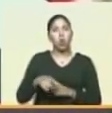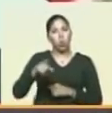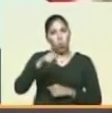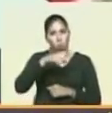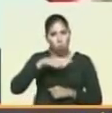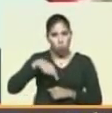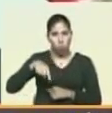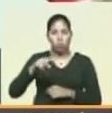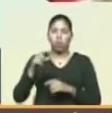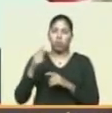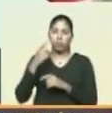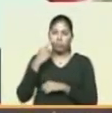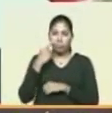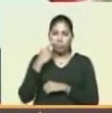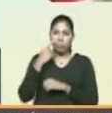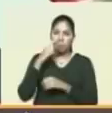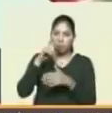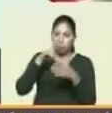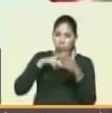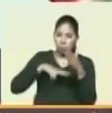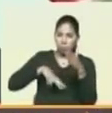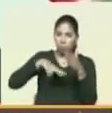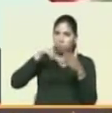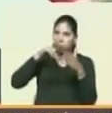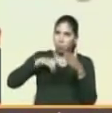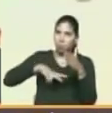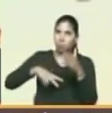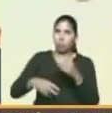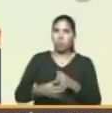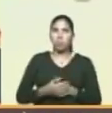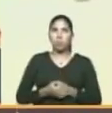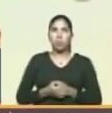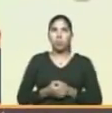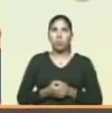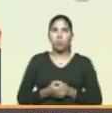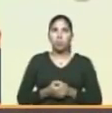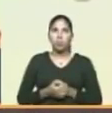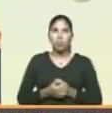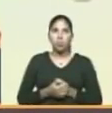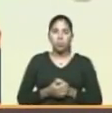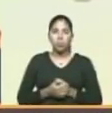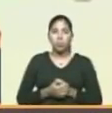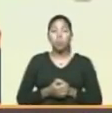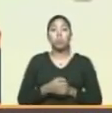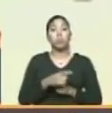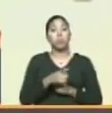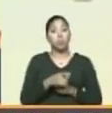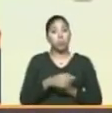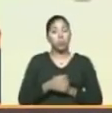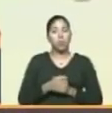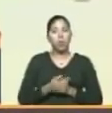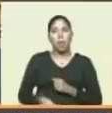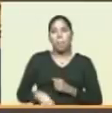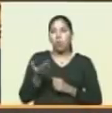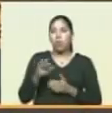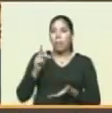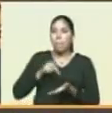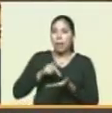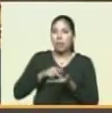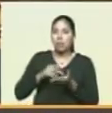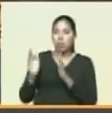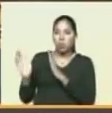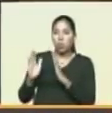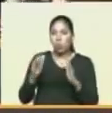detenimiento. También habla esa constitución del carácter protagónico del poder popular